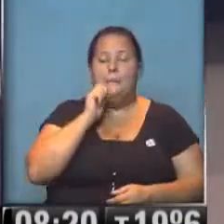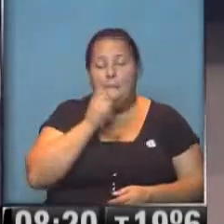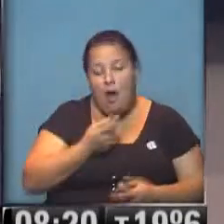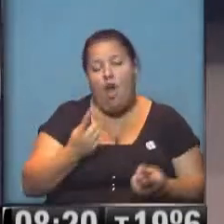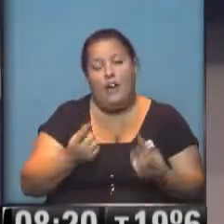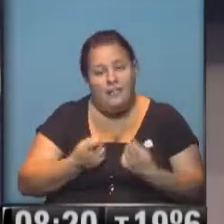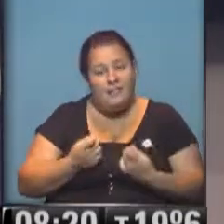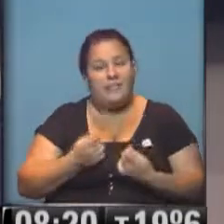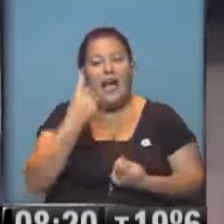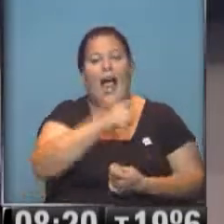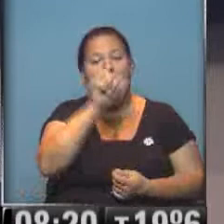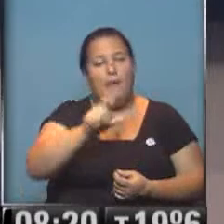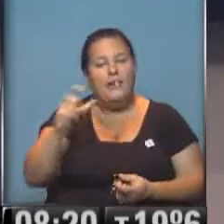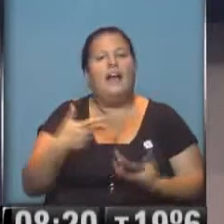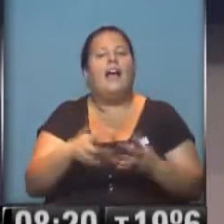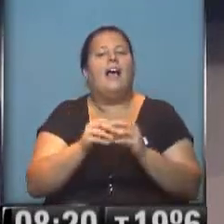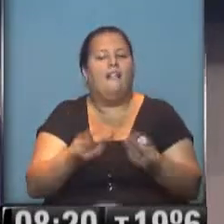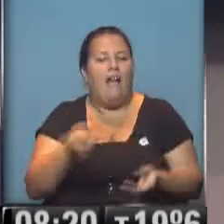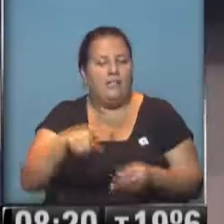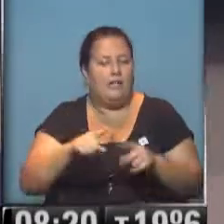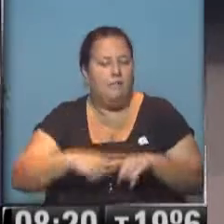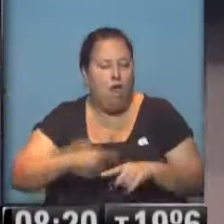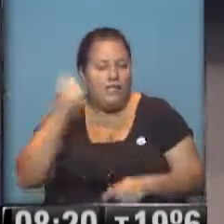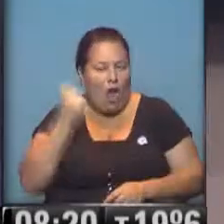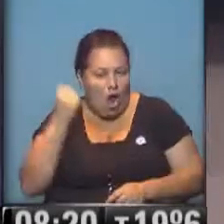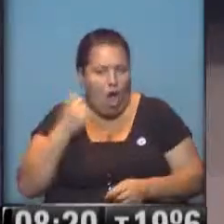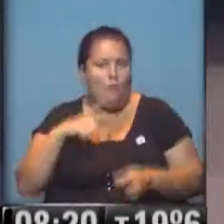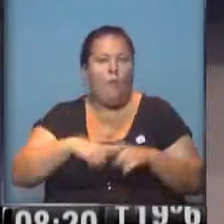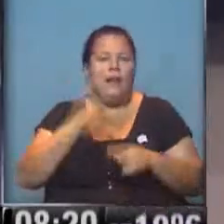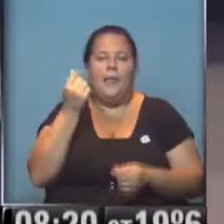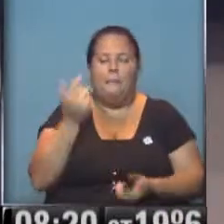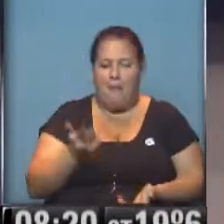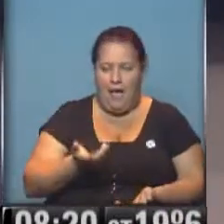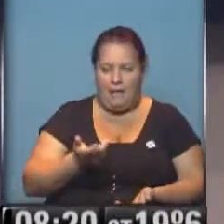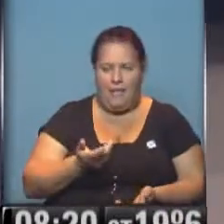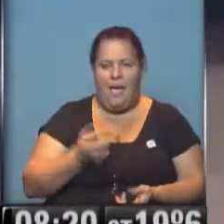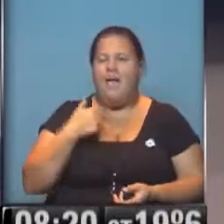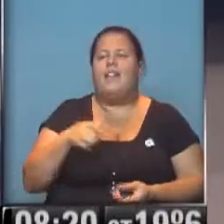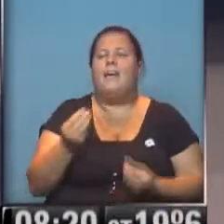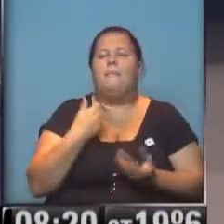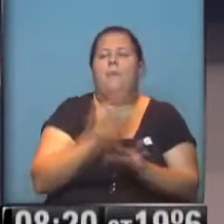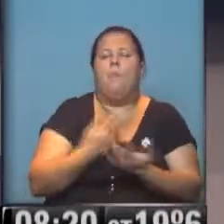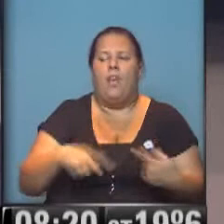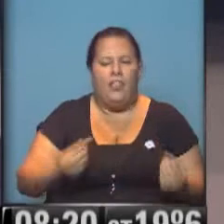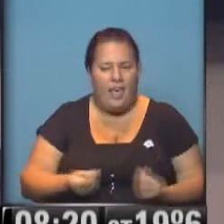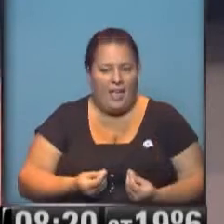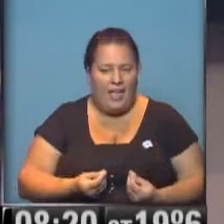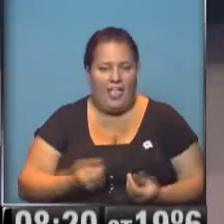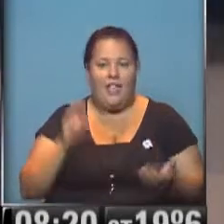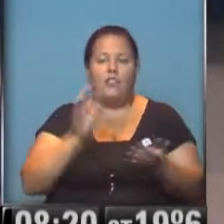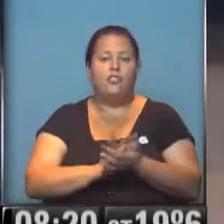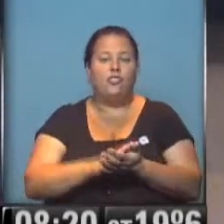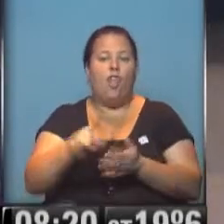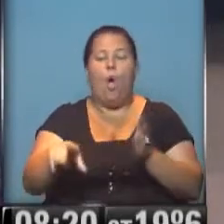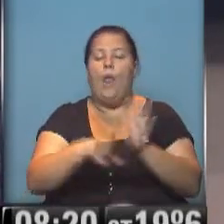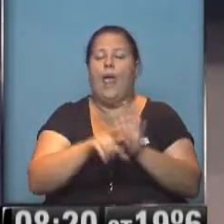sería necesario que cada candidato diga qué va a hacer con esta política económica con esta política monetaria que lo que lo que está proponiendo hacer con estas